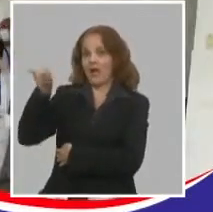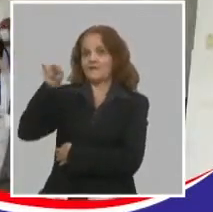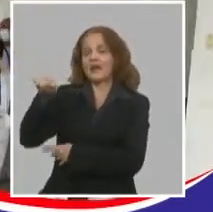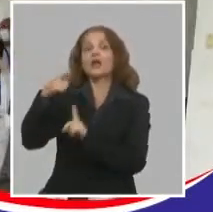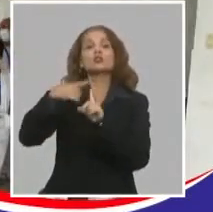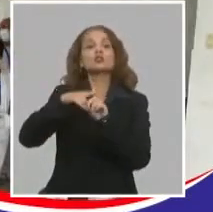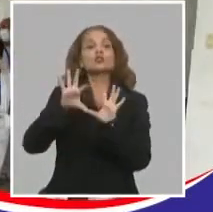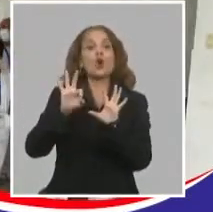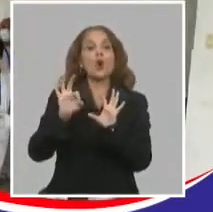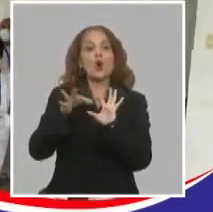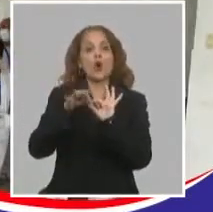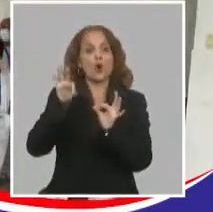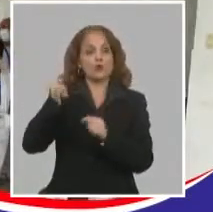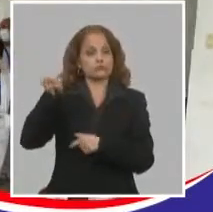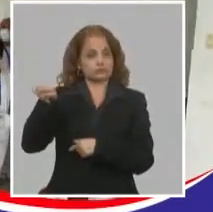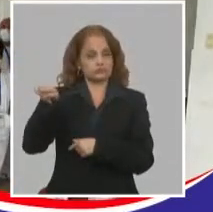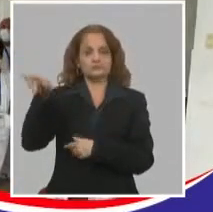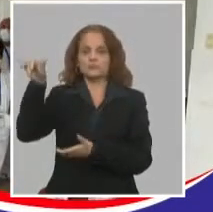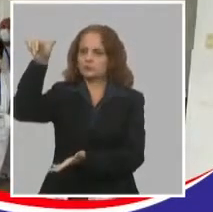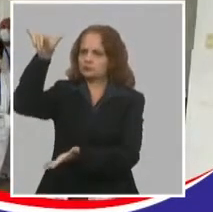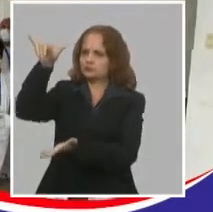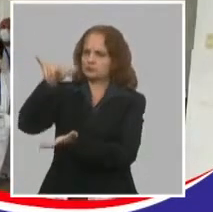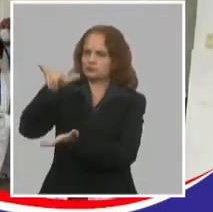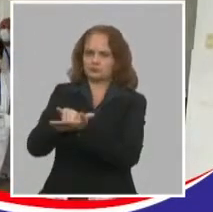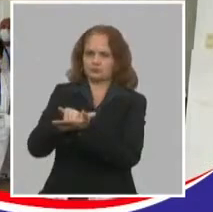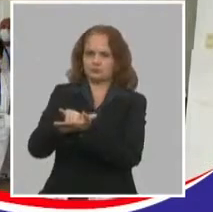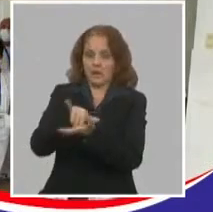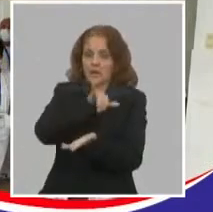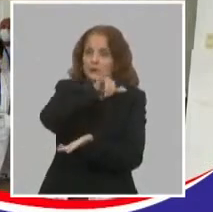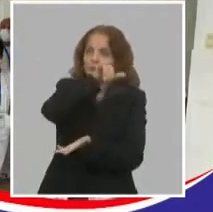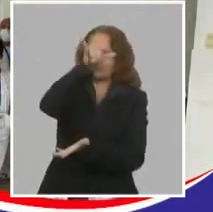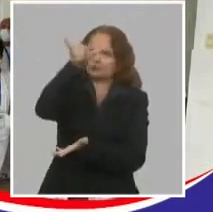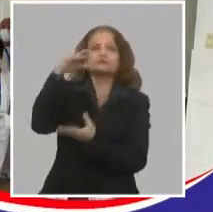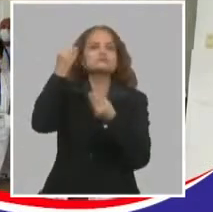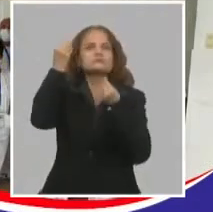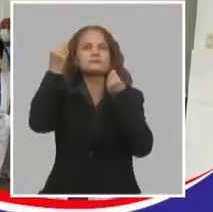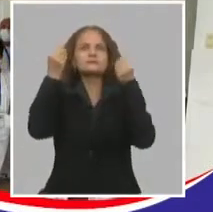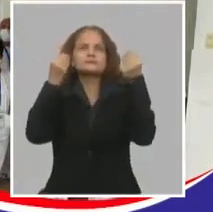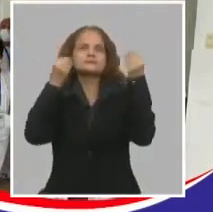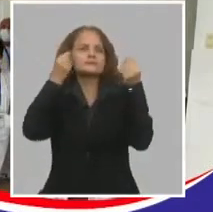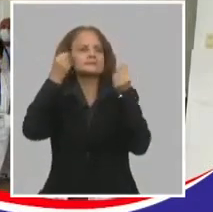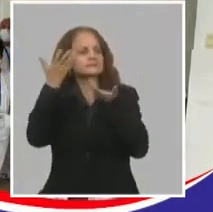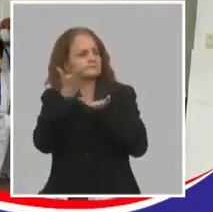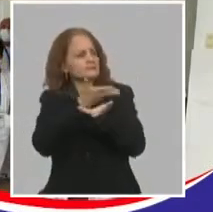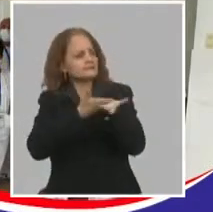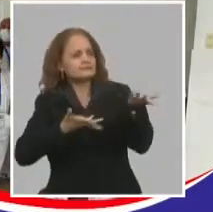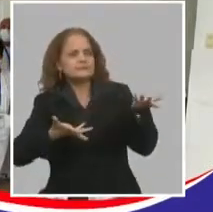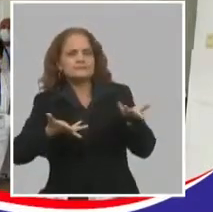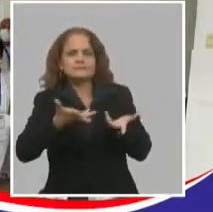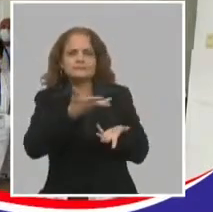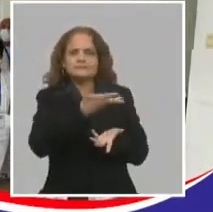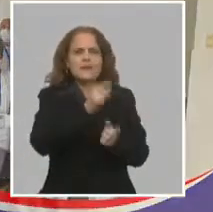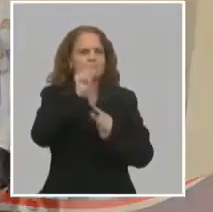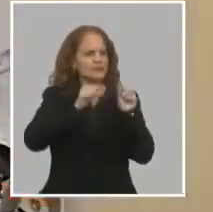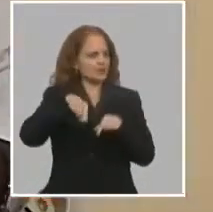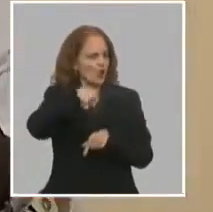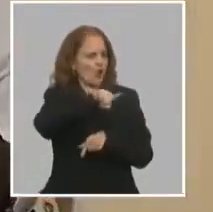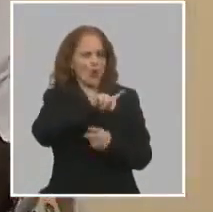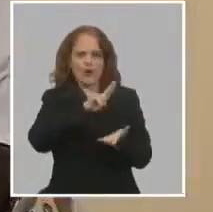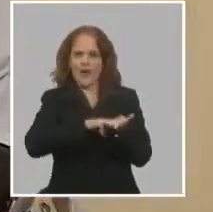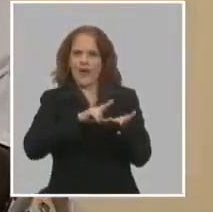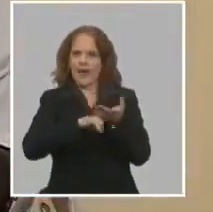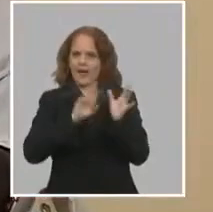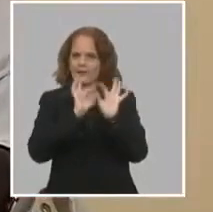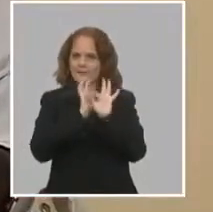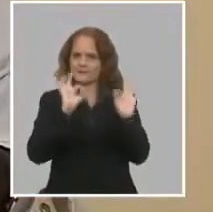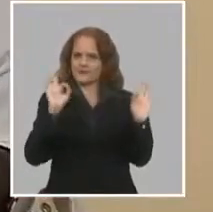Fue tiempo para ir reflexionando y para ir viendo, conociéndonos prácticamente con los